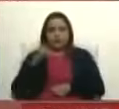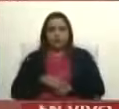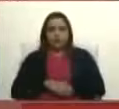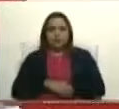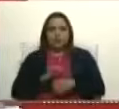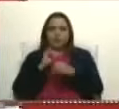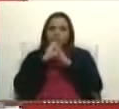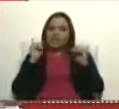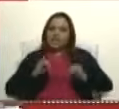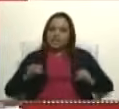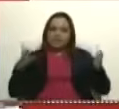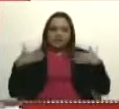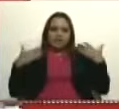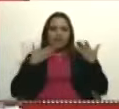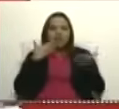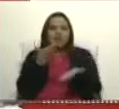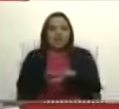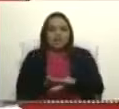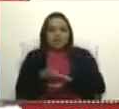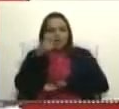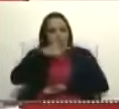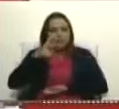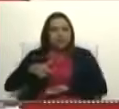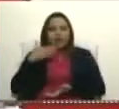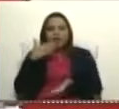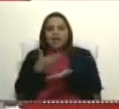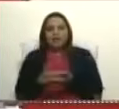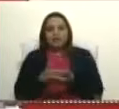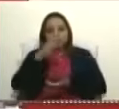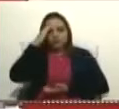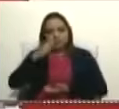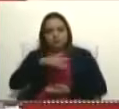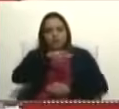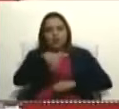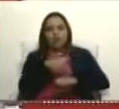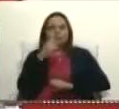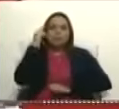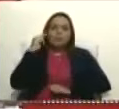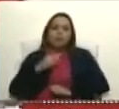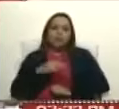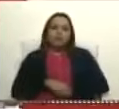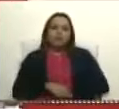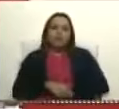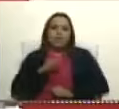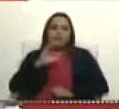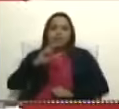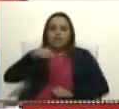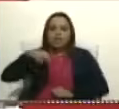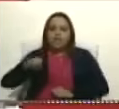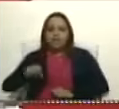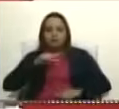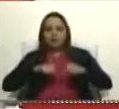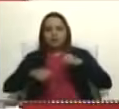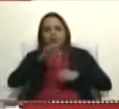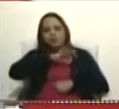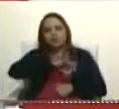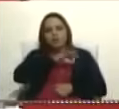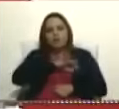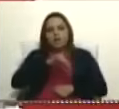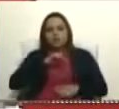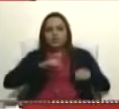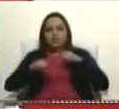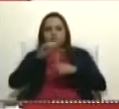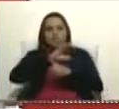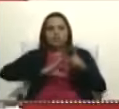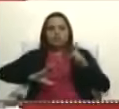felices, contentos, gracias amado pueblo, gracias Fuerza Armada Nacional Bolivariana, al CNE, movimientos sociales, movimientos